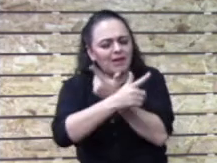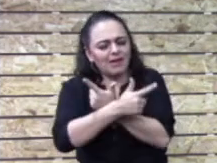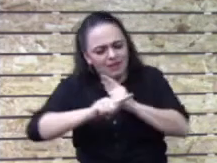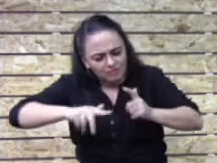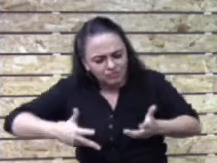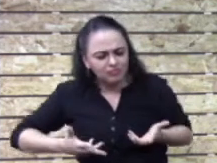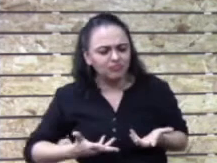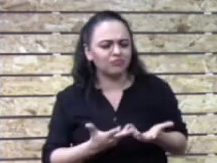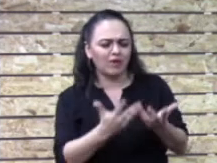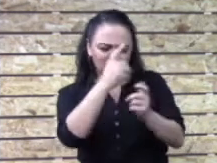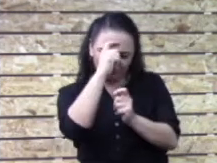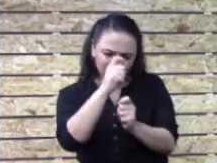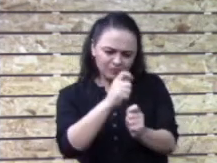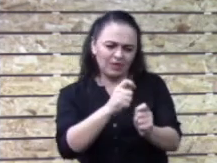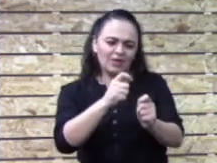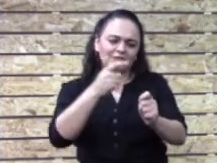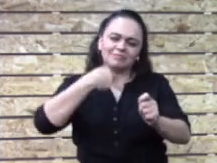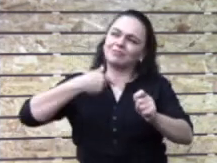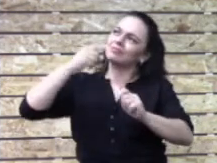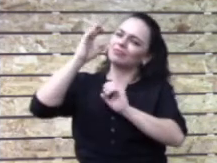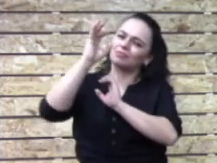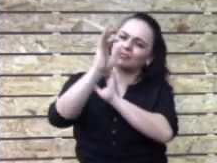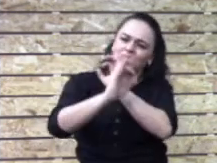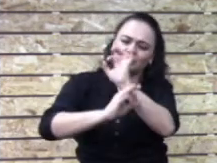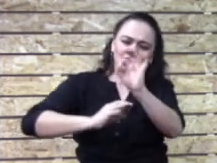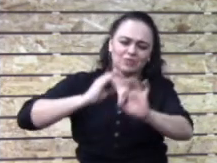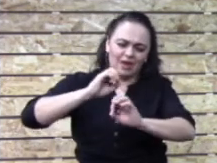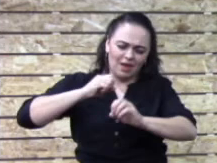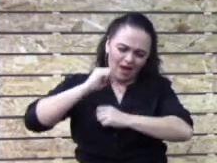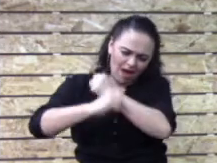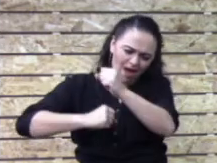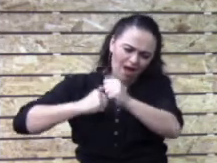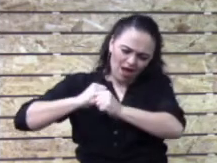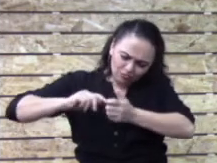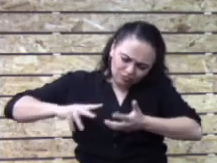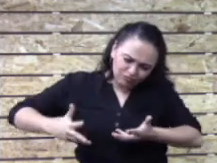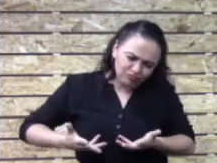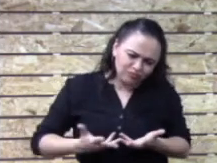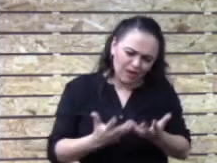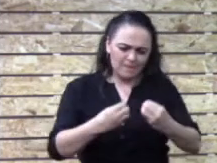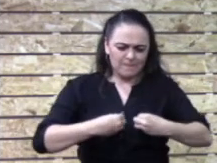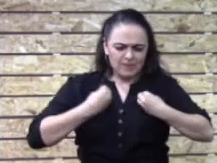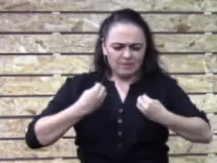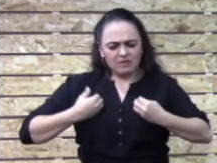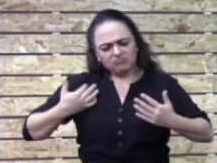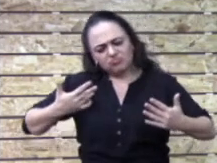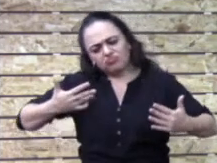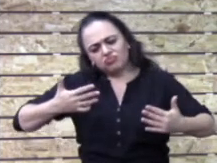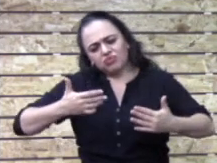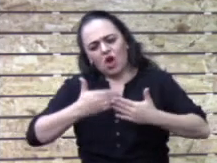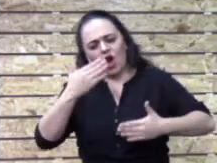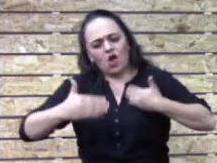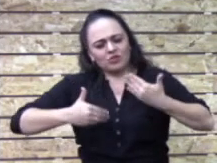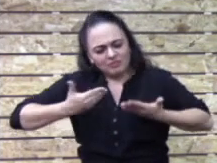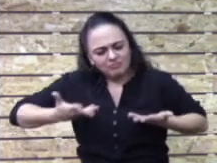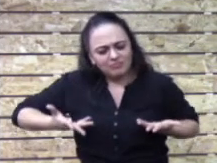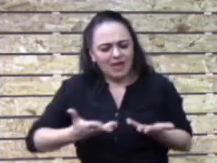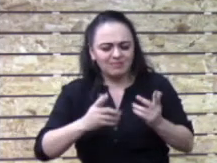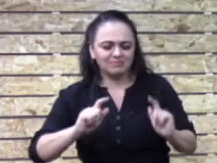honores. Lo colmaré con muchos años de vida y le haré gozar de mi